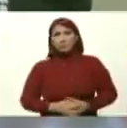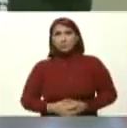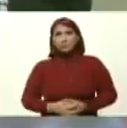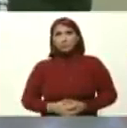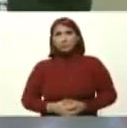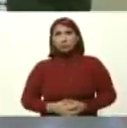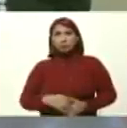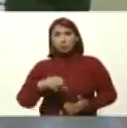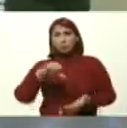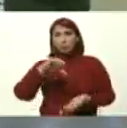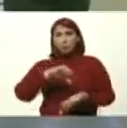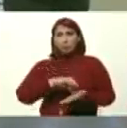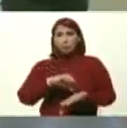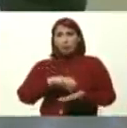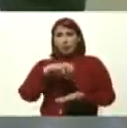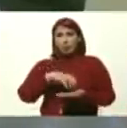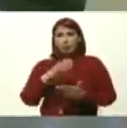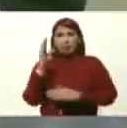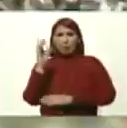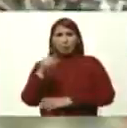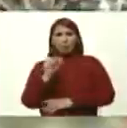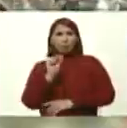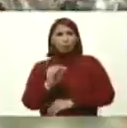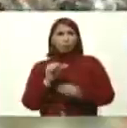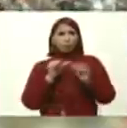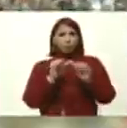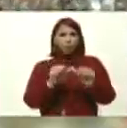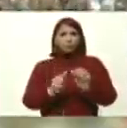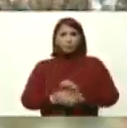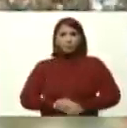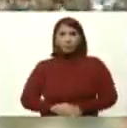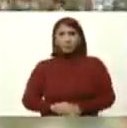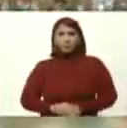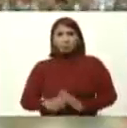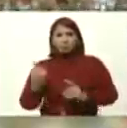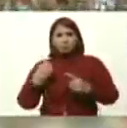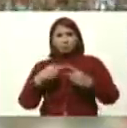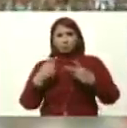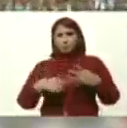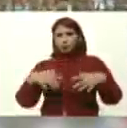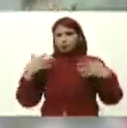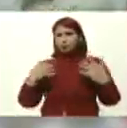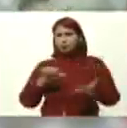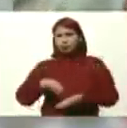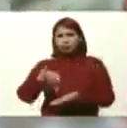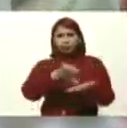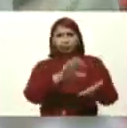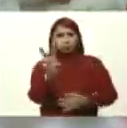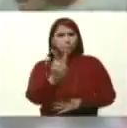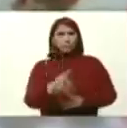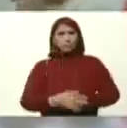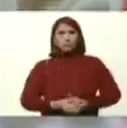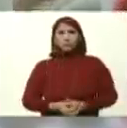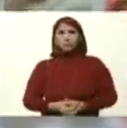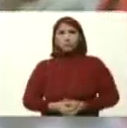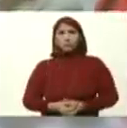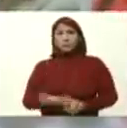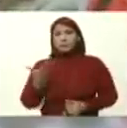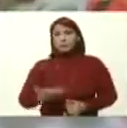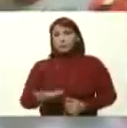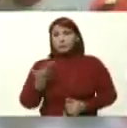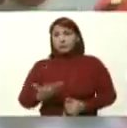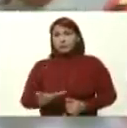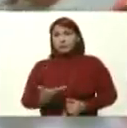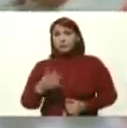Coro, Punto Fijo. Bueno, tiene tantas ciudades tan importantes,